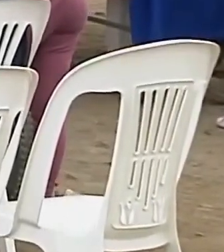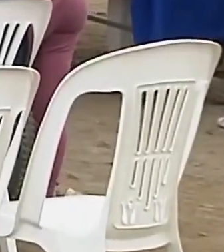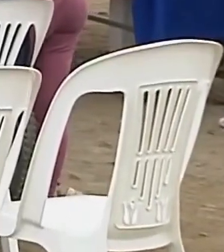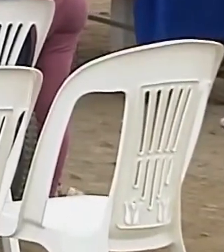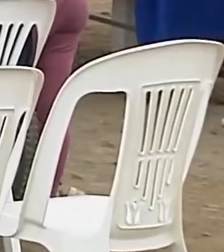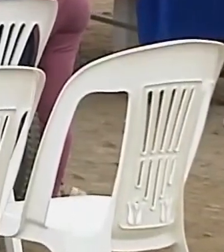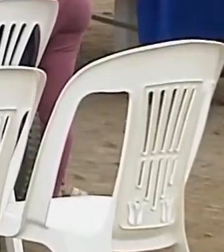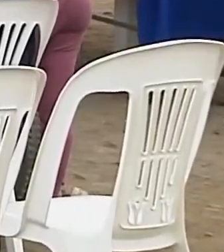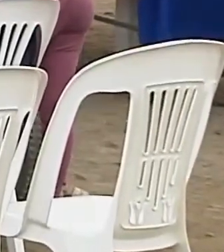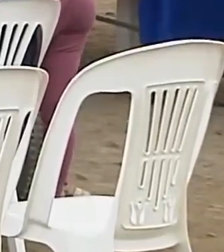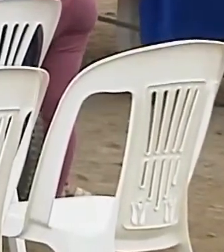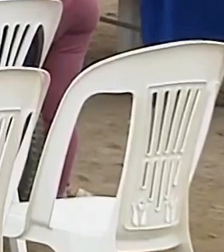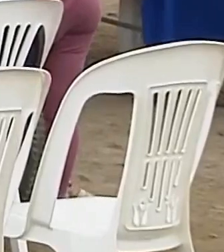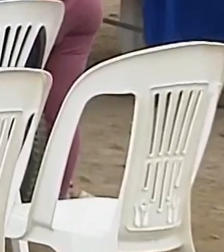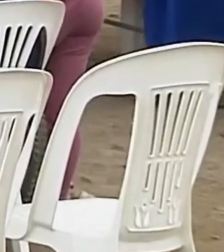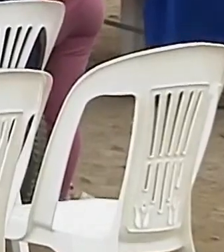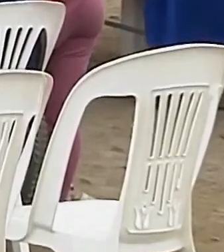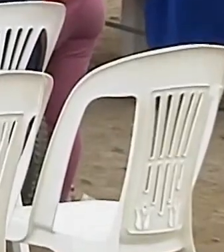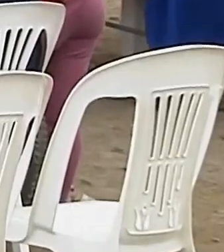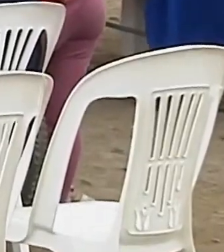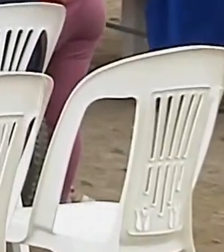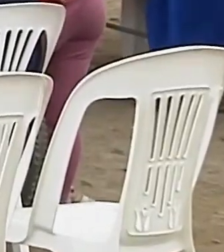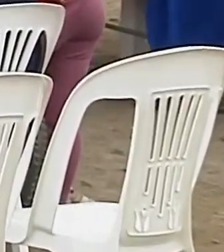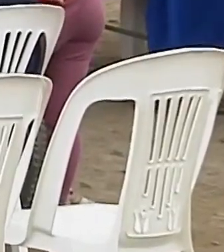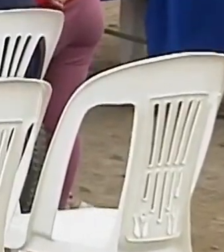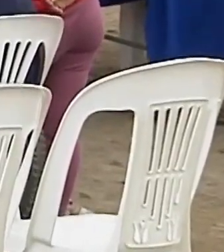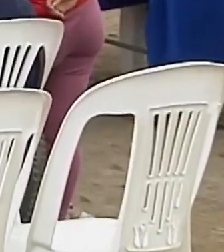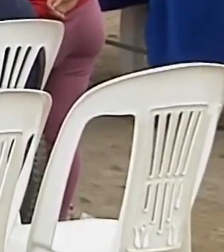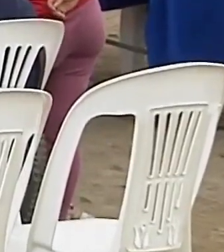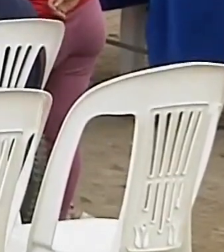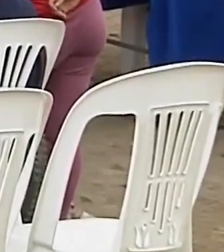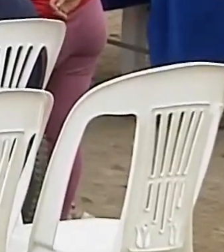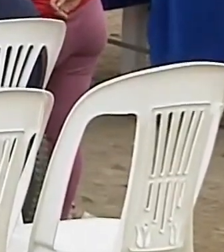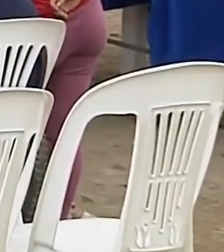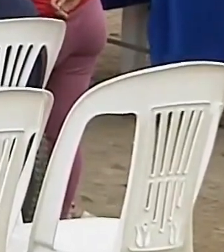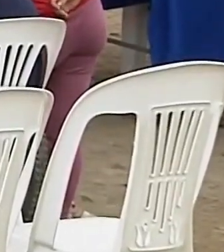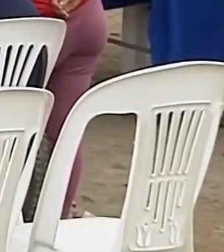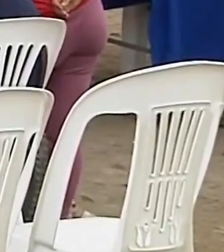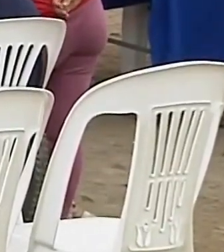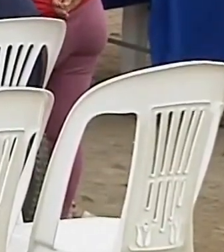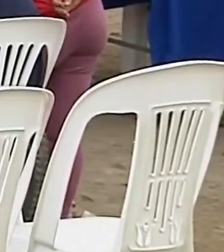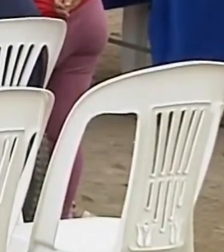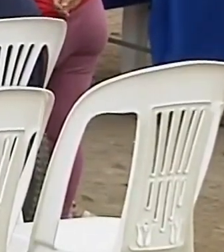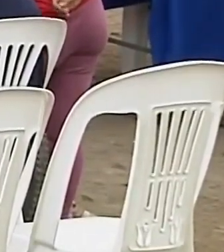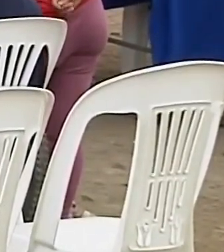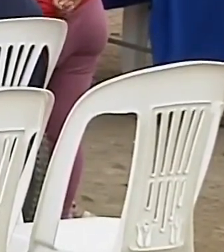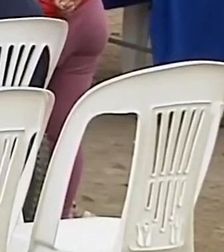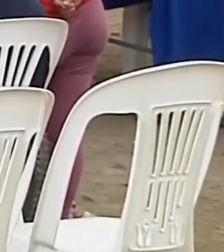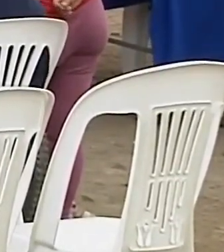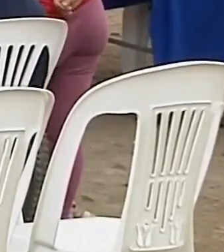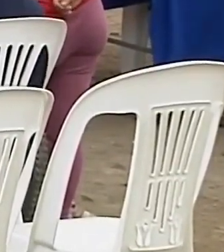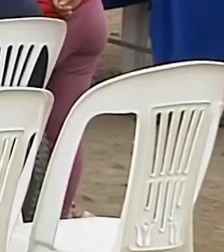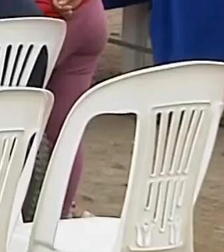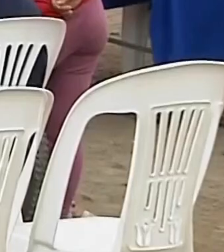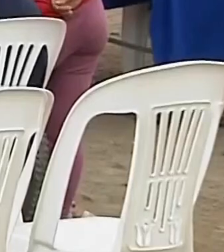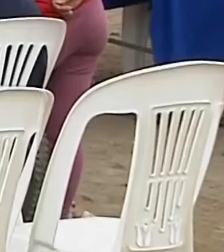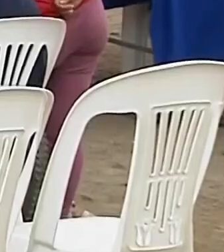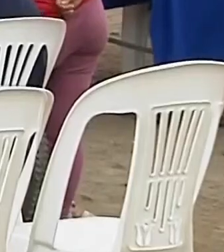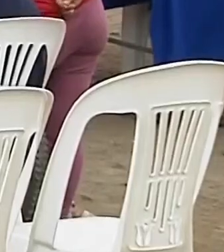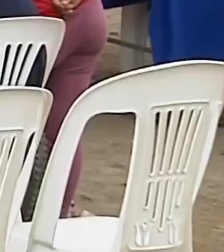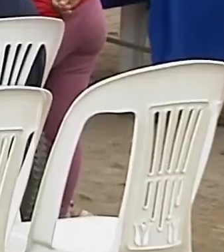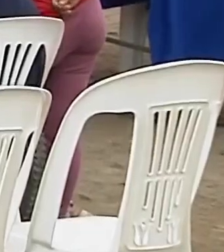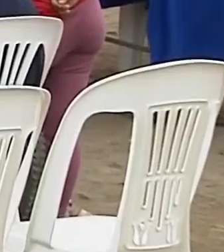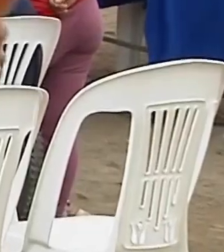con los adultos mayores, descarte de BPH, descarte COVID, que es importante no bajar la guardia, odontología y oftalmología.